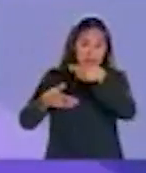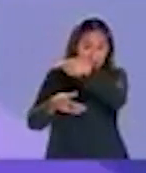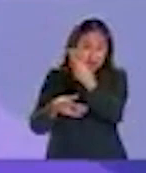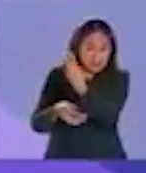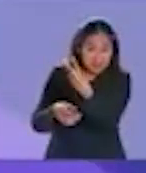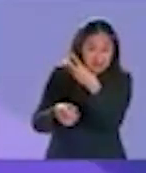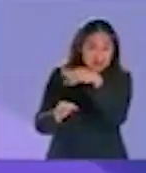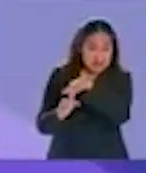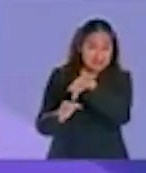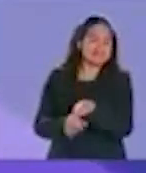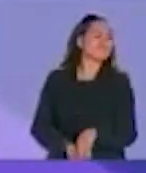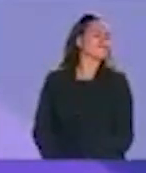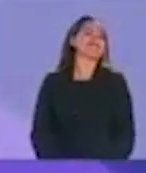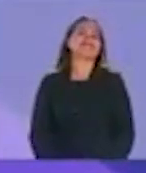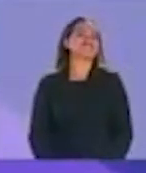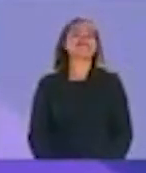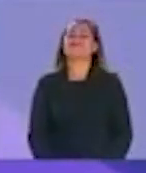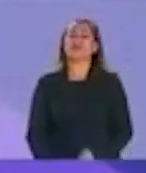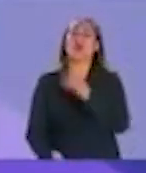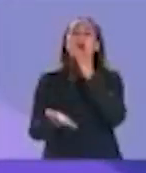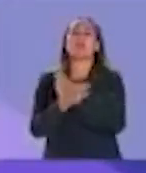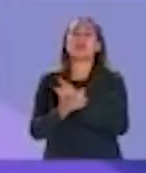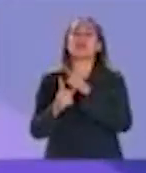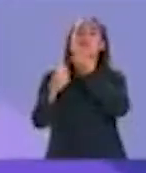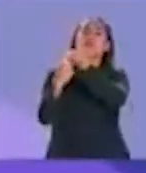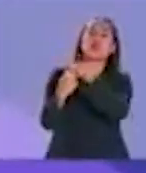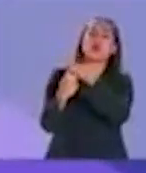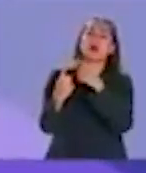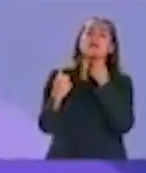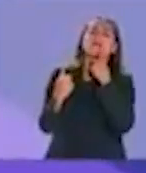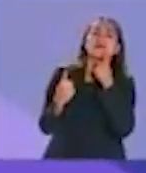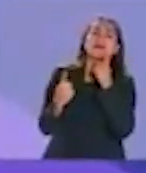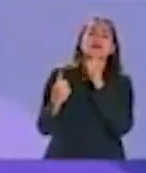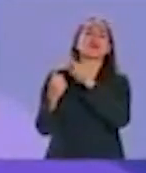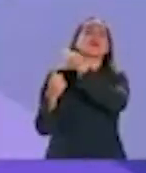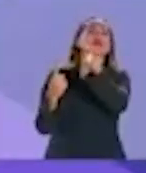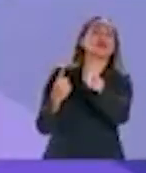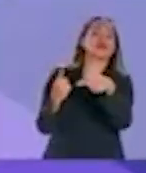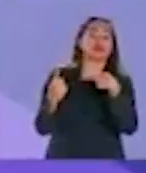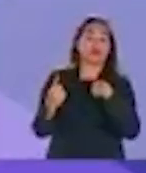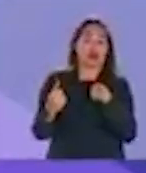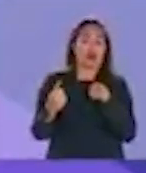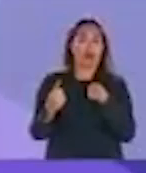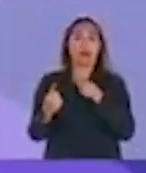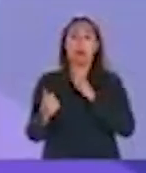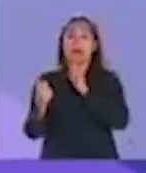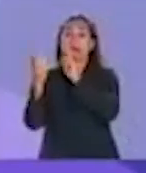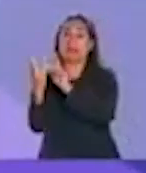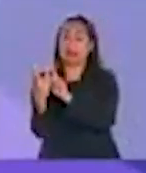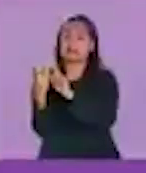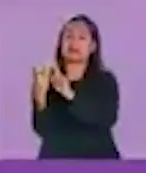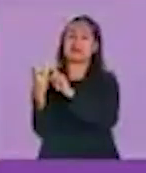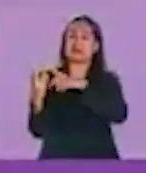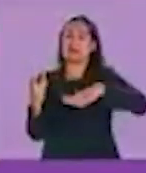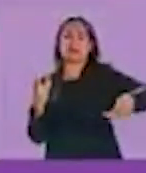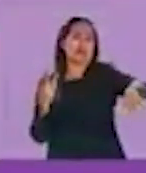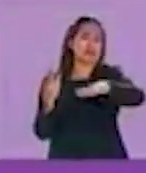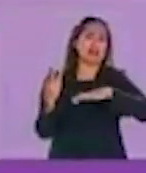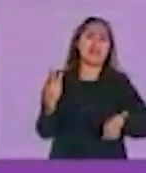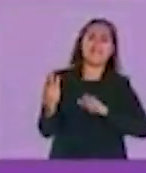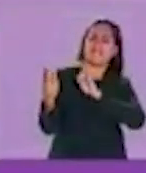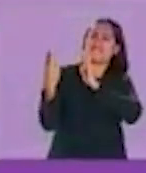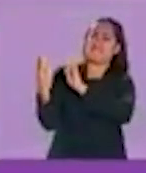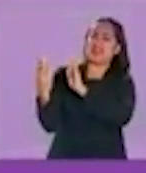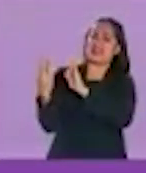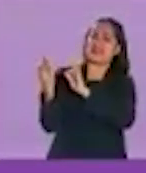no solamente eres tú contra ellos andrés es yo contra los 33 y los ciudadanos contra ustedes eso no lo has